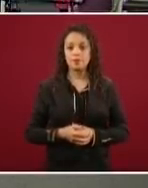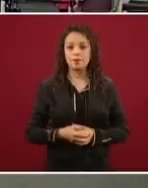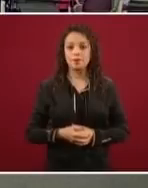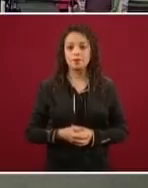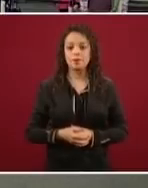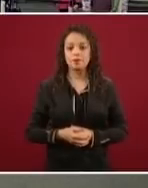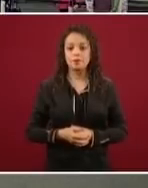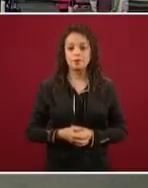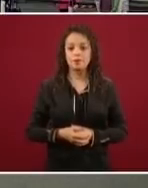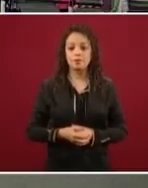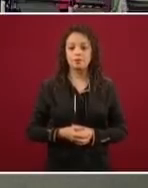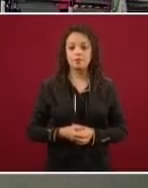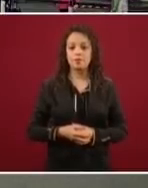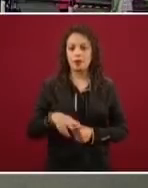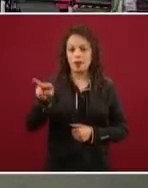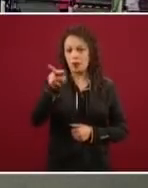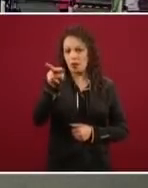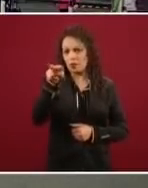los dos